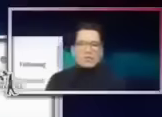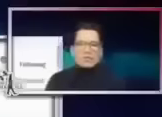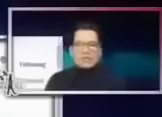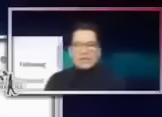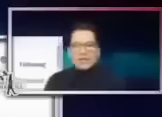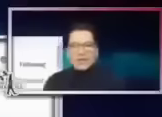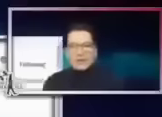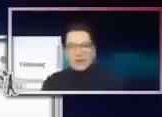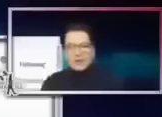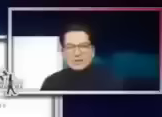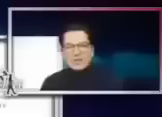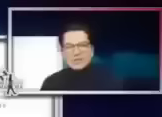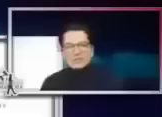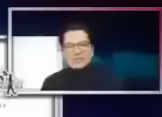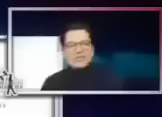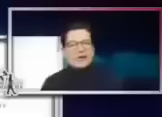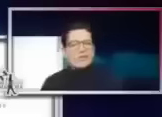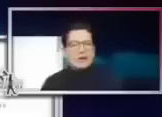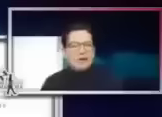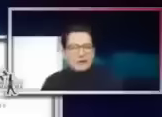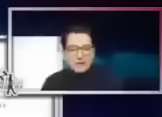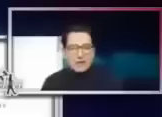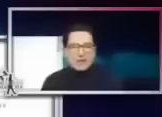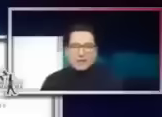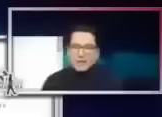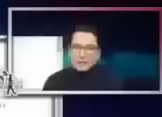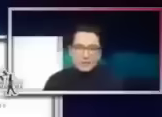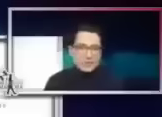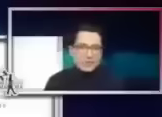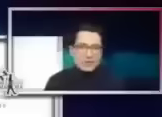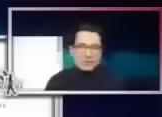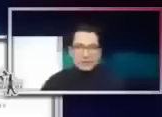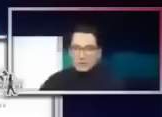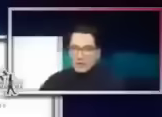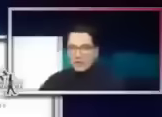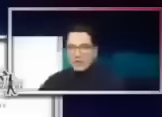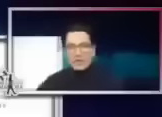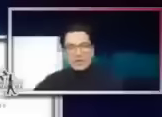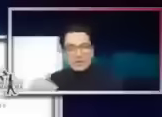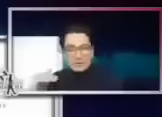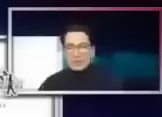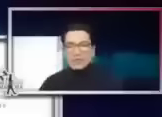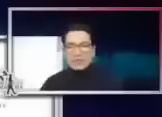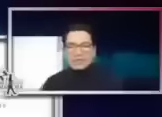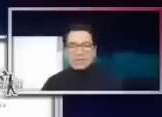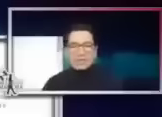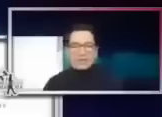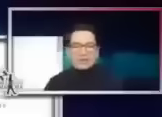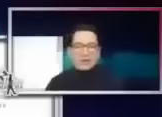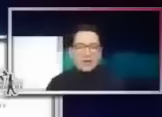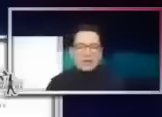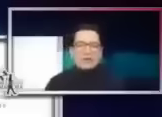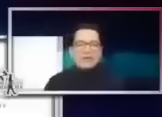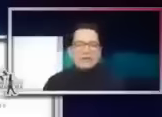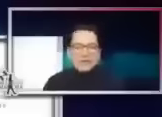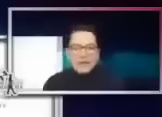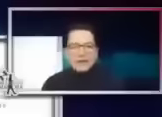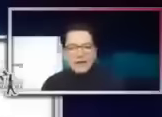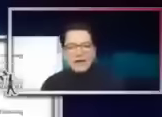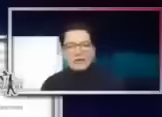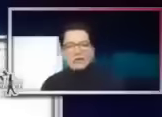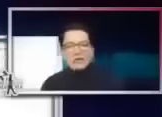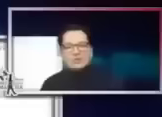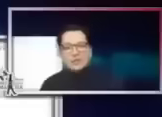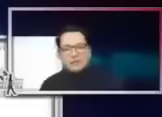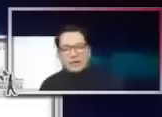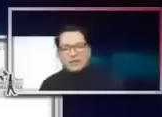Ahora sí que como dicen que lo cortés no quita lo valiente y el presidente López Obrador y tampoco el canciller Marcelo Ebrard se